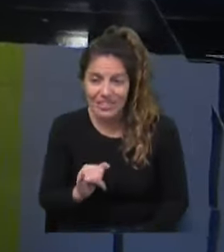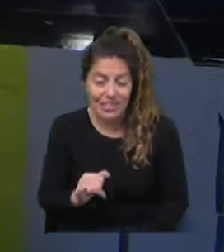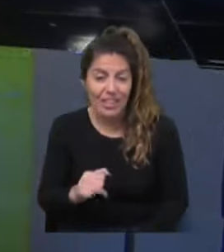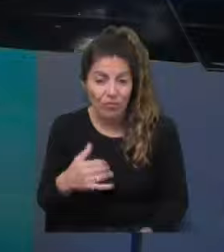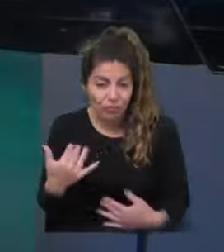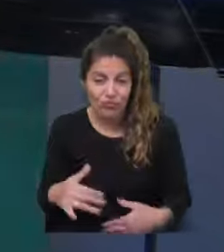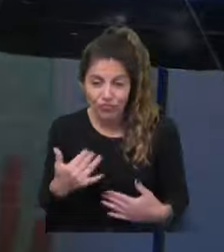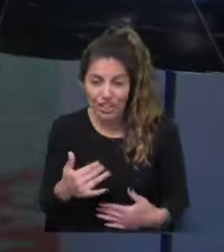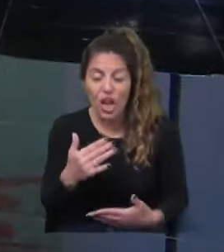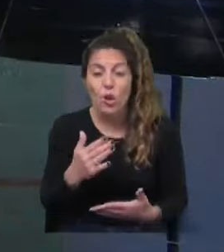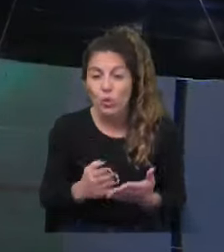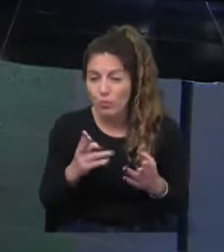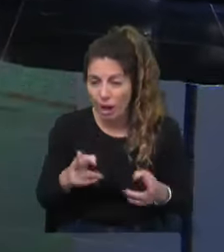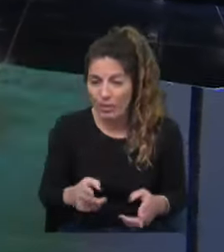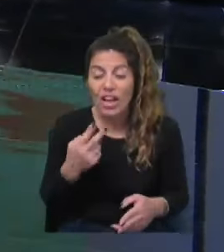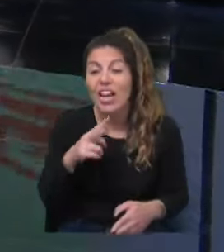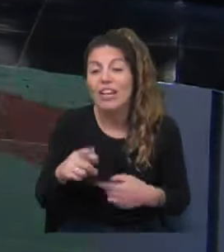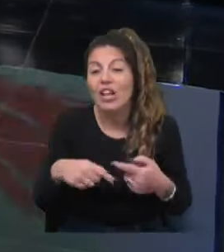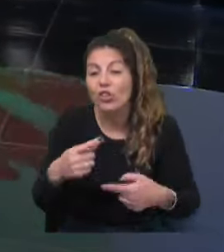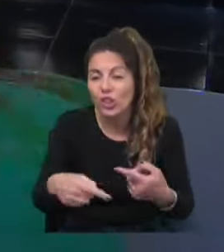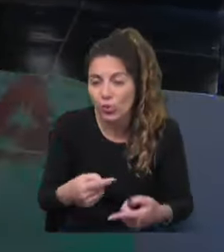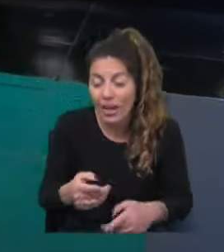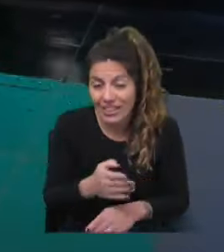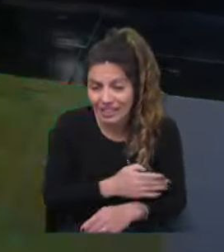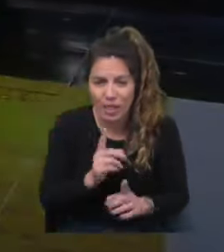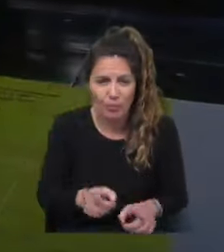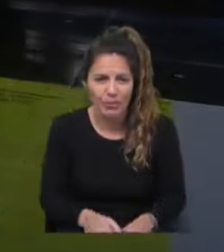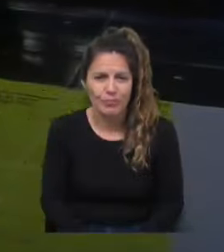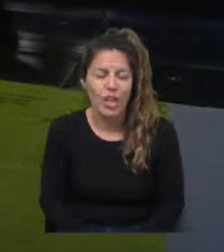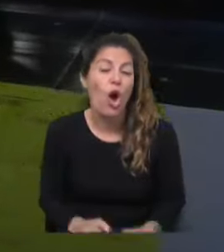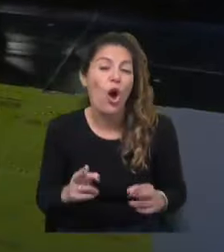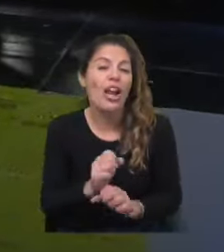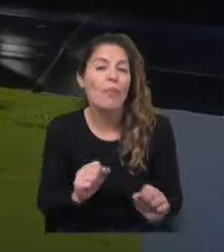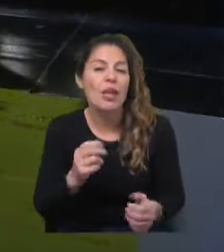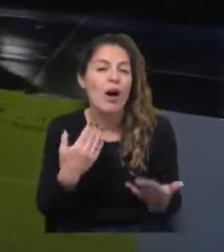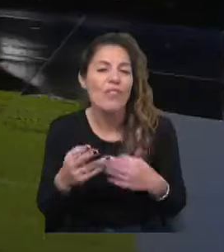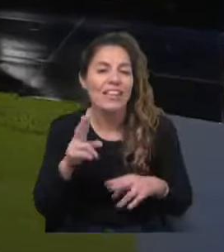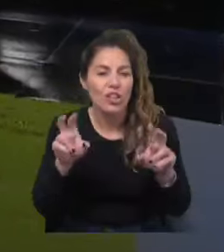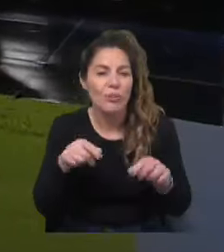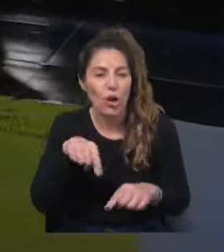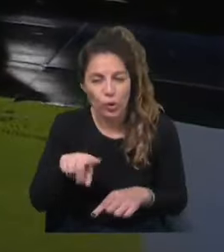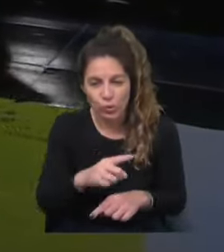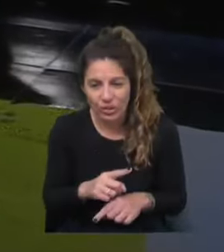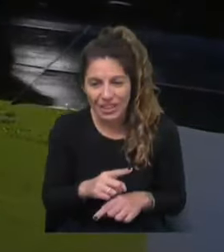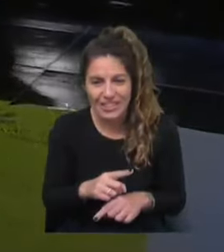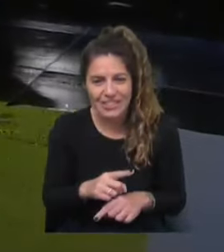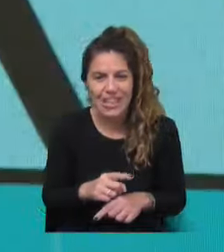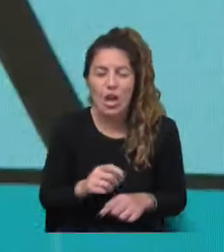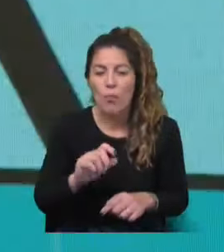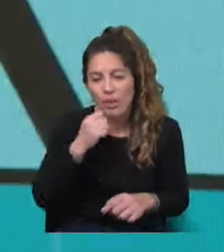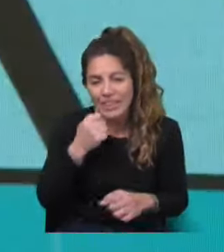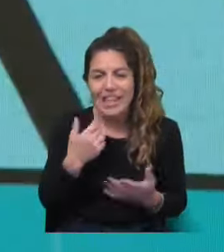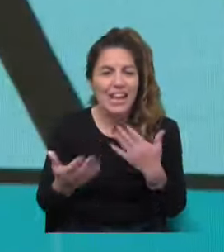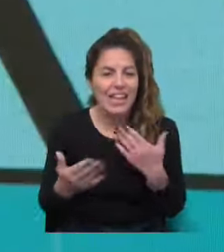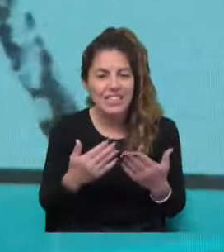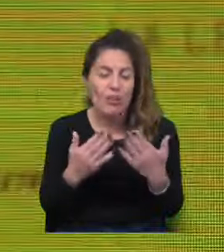tremendas en el último capítulo, pero hay que ver qué capítulos hay antes también a veces. Bueno, ojalá podamos volver a hablar de estos temas con ustedes. Fascinante la charla. Lucas Silva, Eduardo